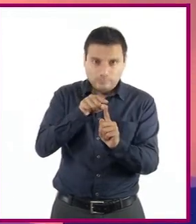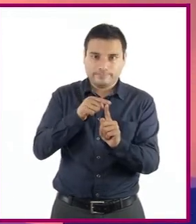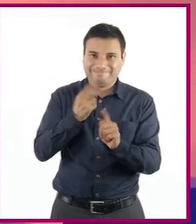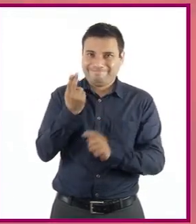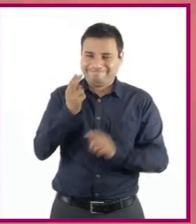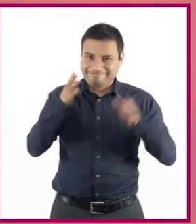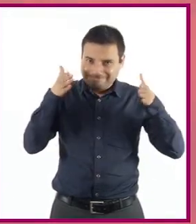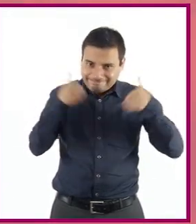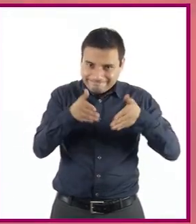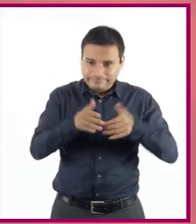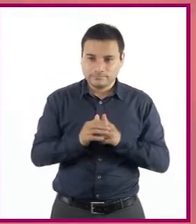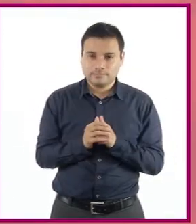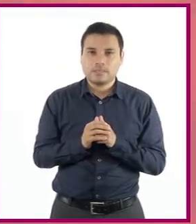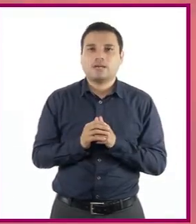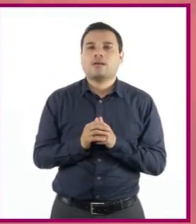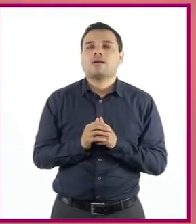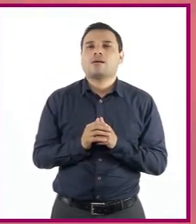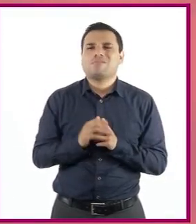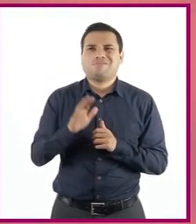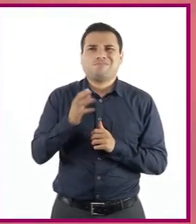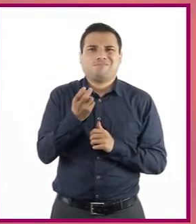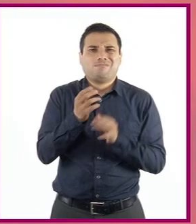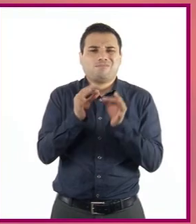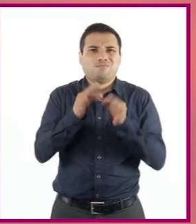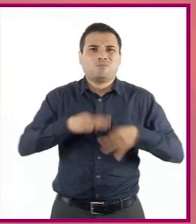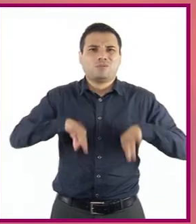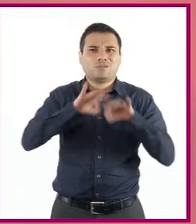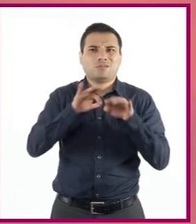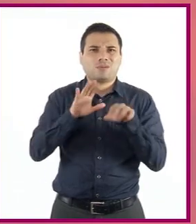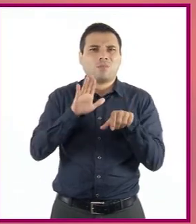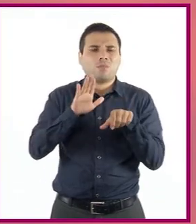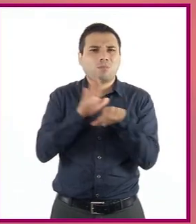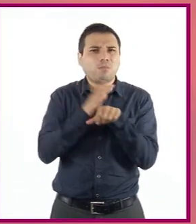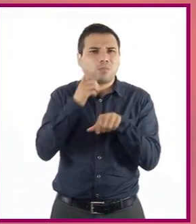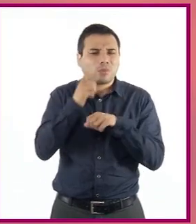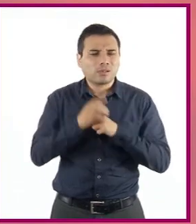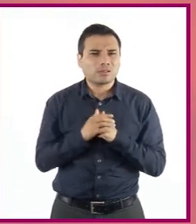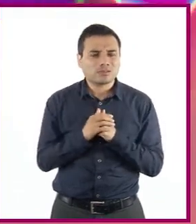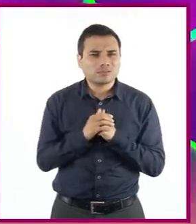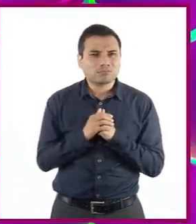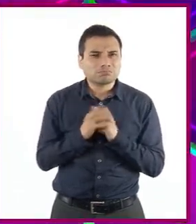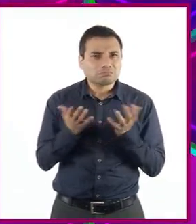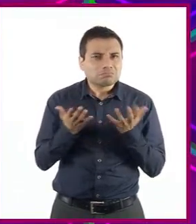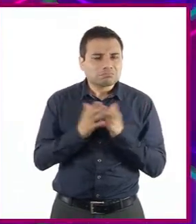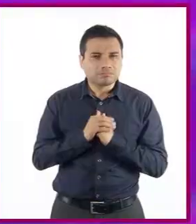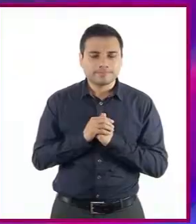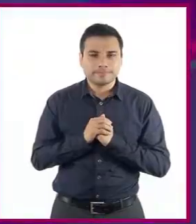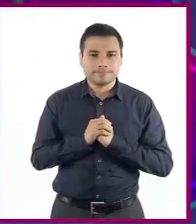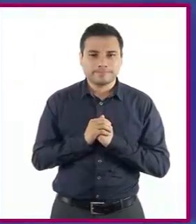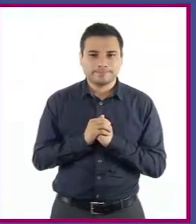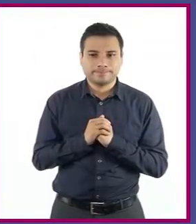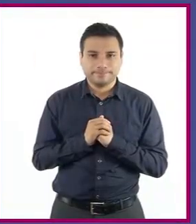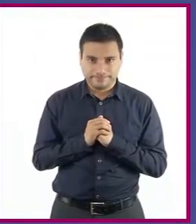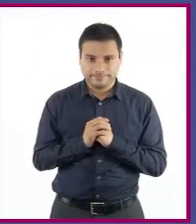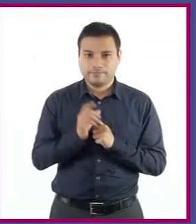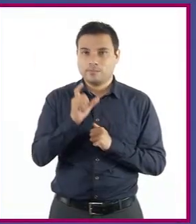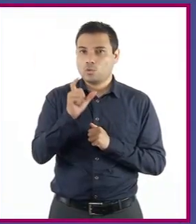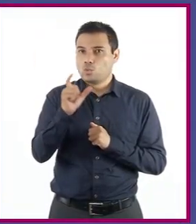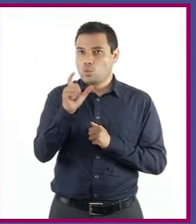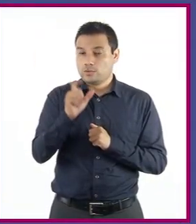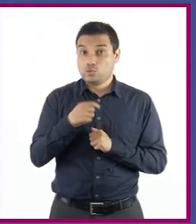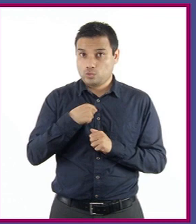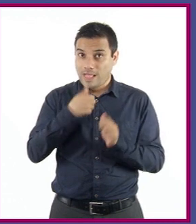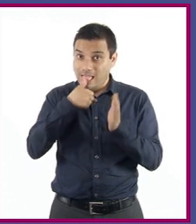importante. Profesora, ¿por qué es importante considerar estas expresiones en las cartas formales? Cuando se redacta